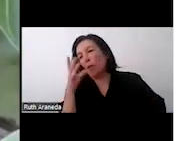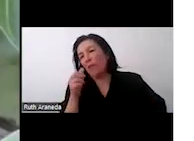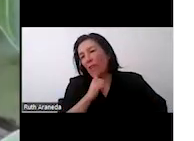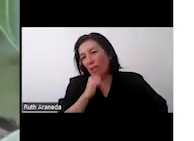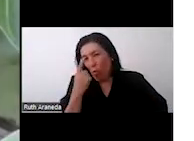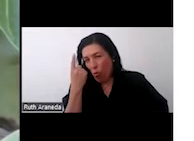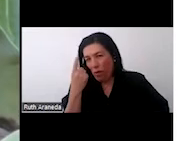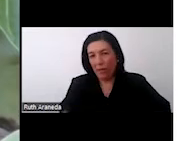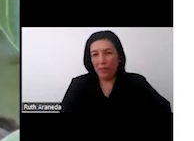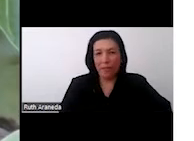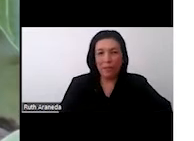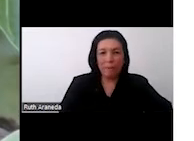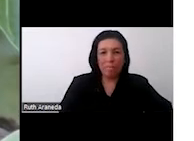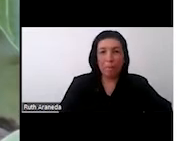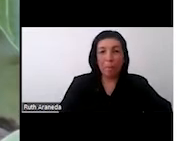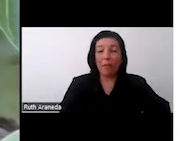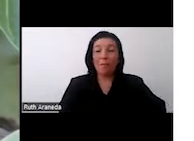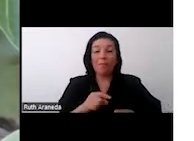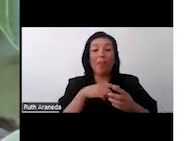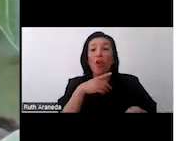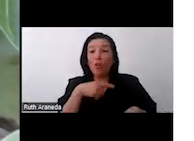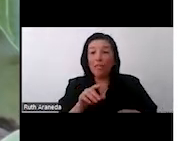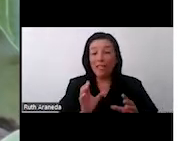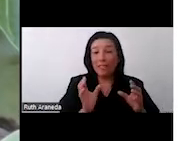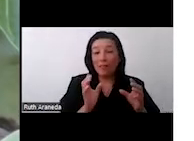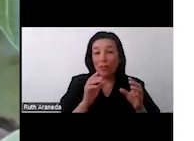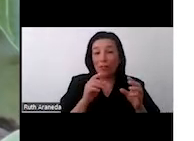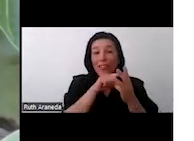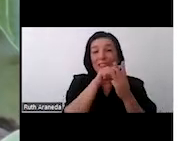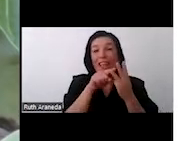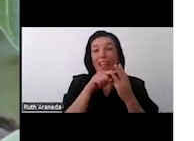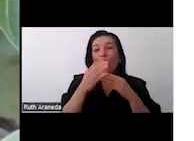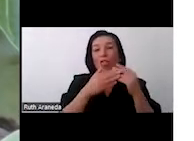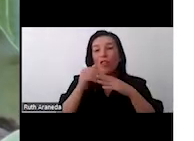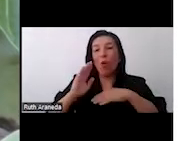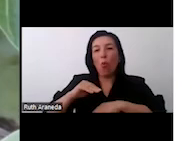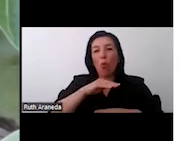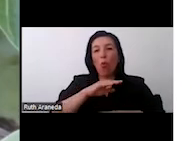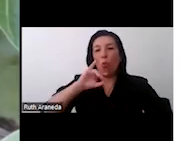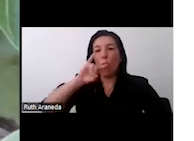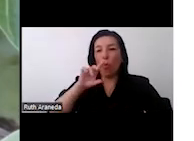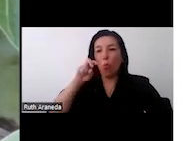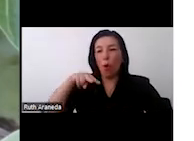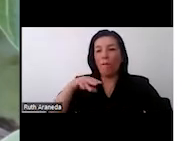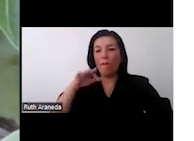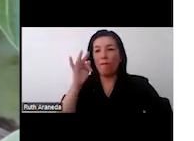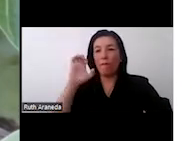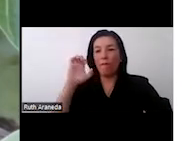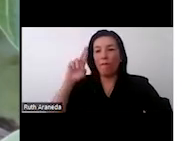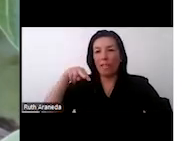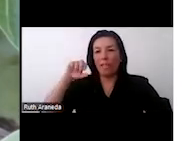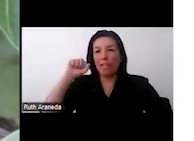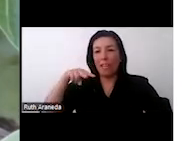Bueno, la verdad es que 3 de ellas están en Juan Fernández, en el archipiélago de Juan Fernández. Es de